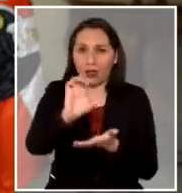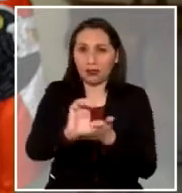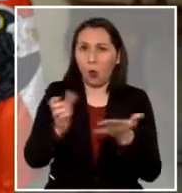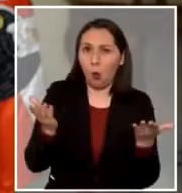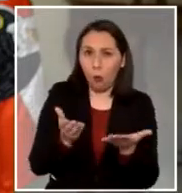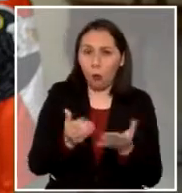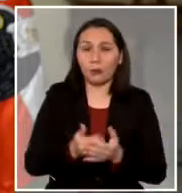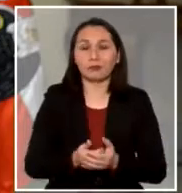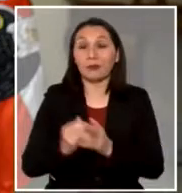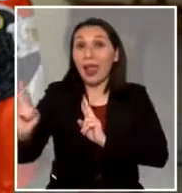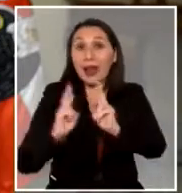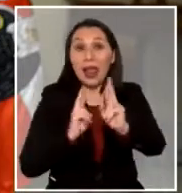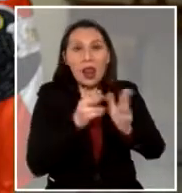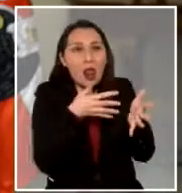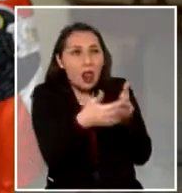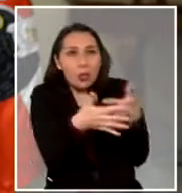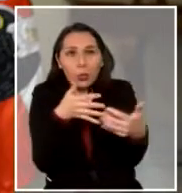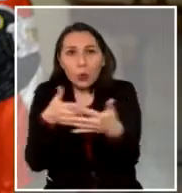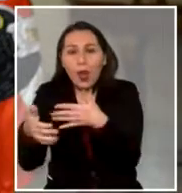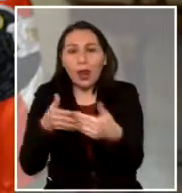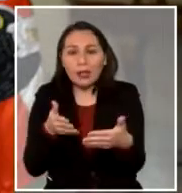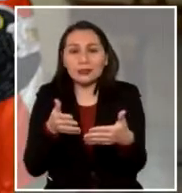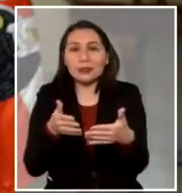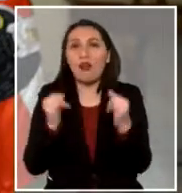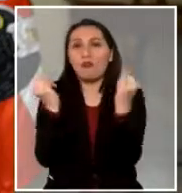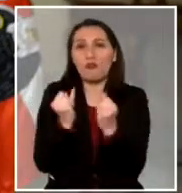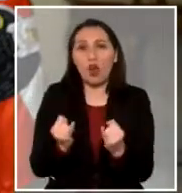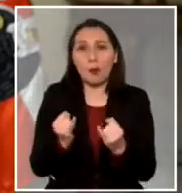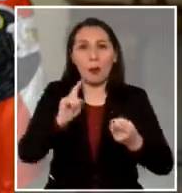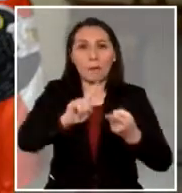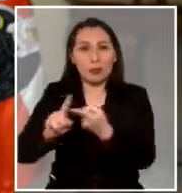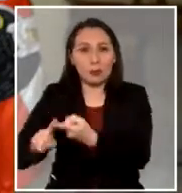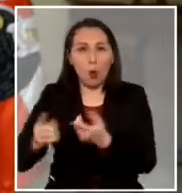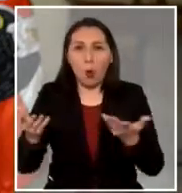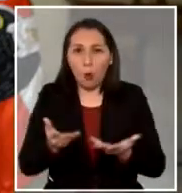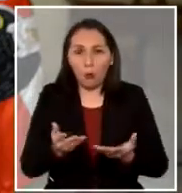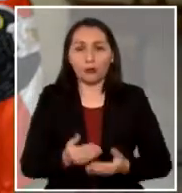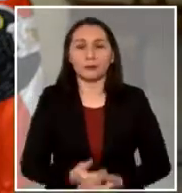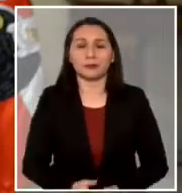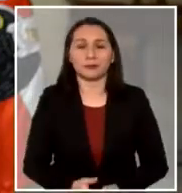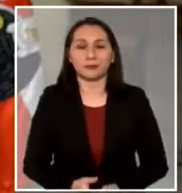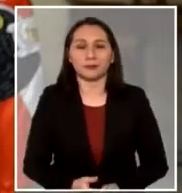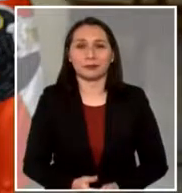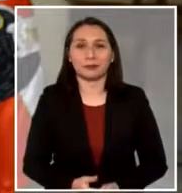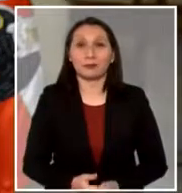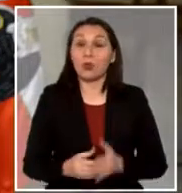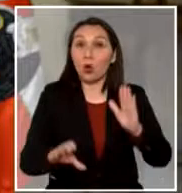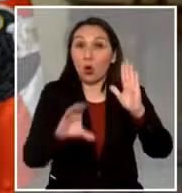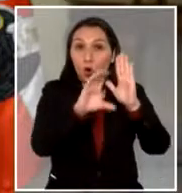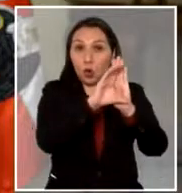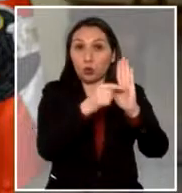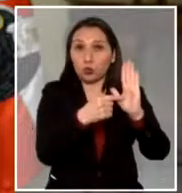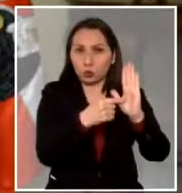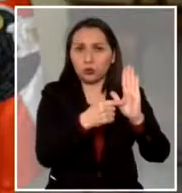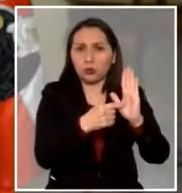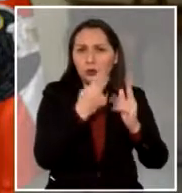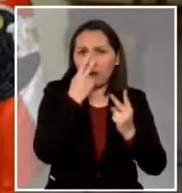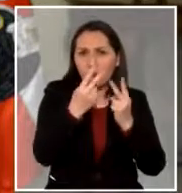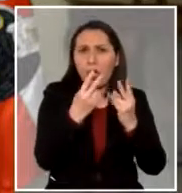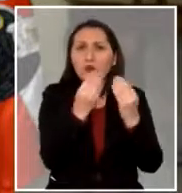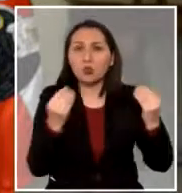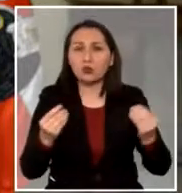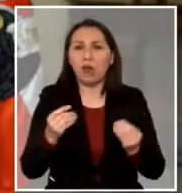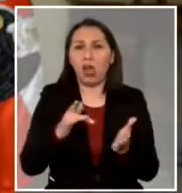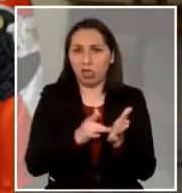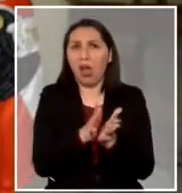la relación con la naturaleza y los mecanismos de participación es una constitución que aborda muchas de